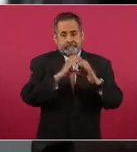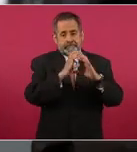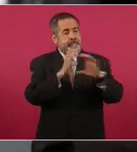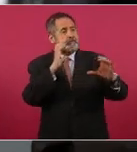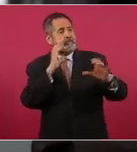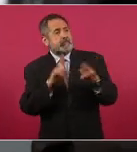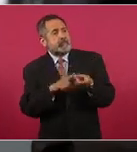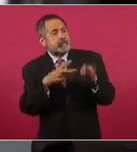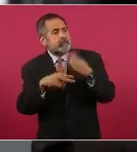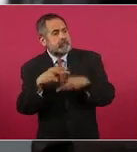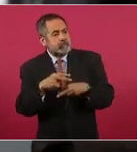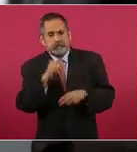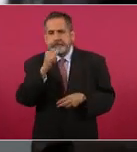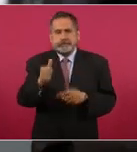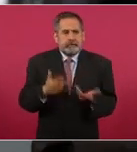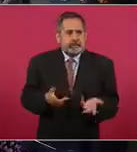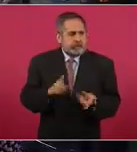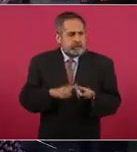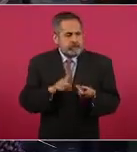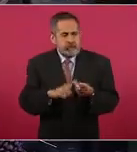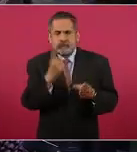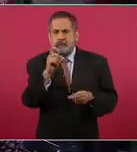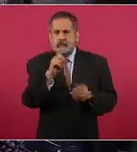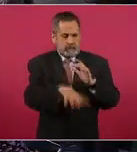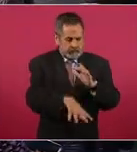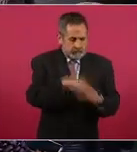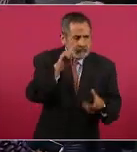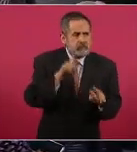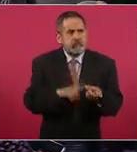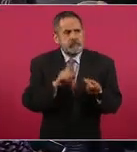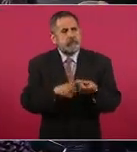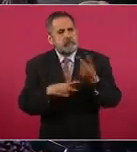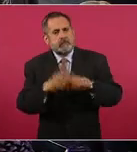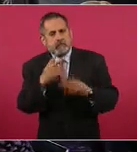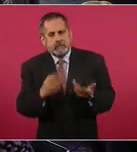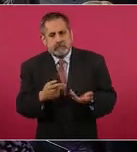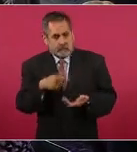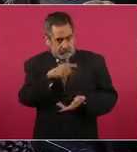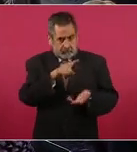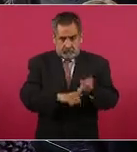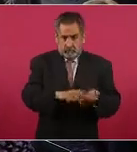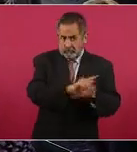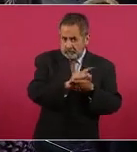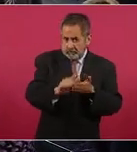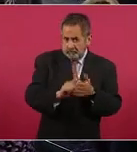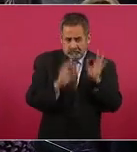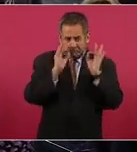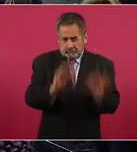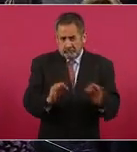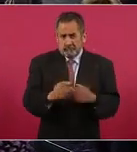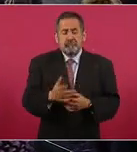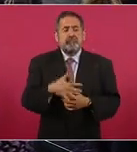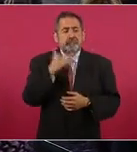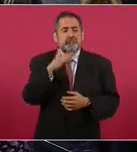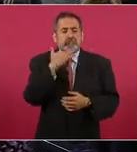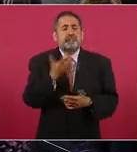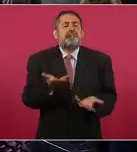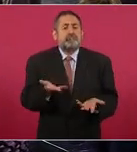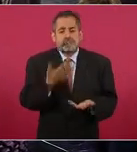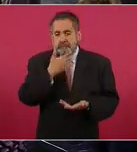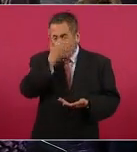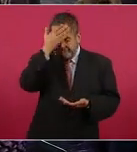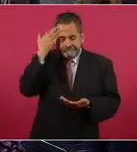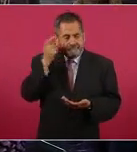de dónde vienen y no se sabe la calidad de los pozos que están siendo explotados para